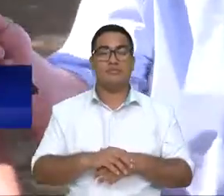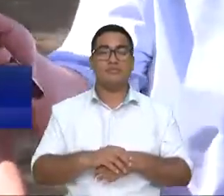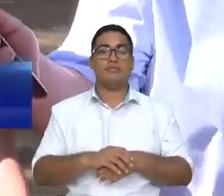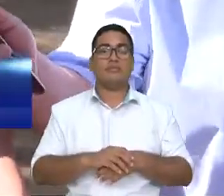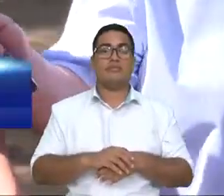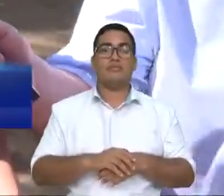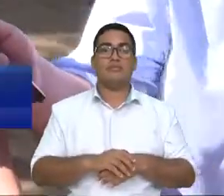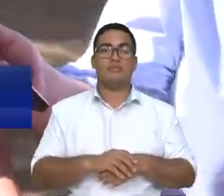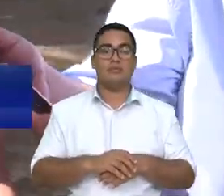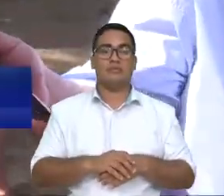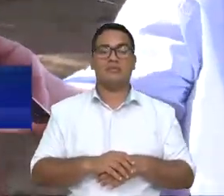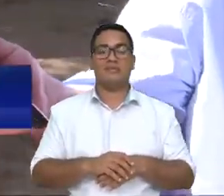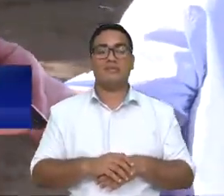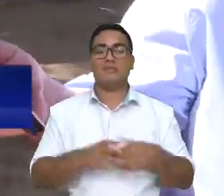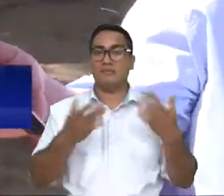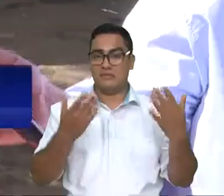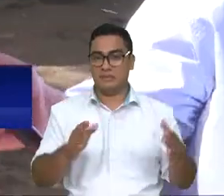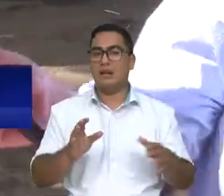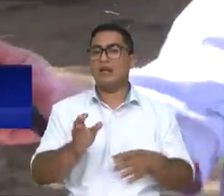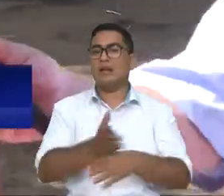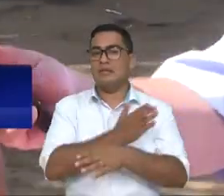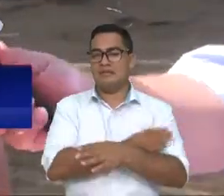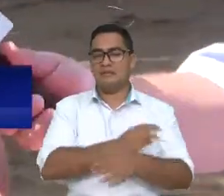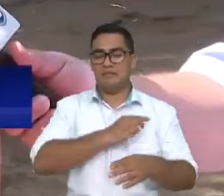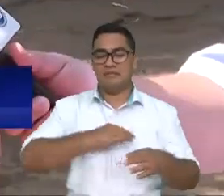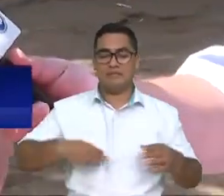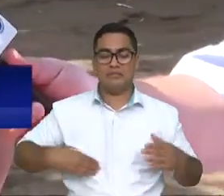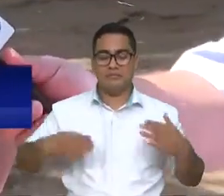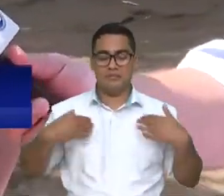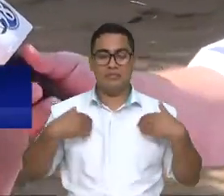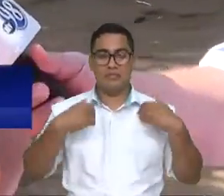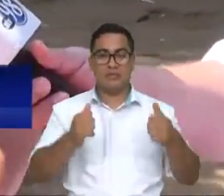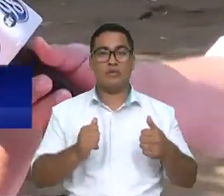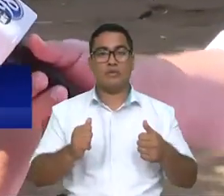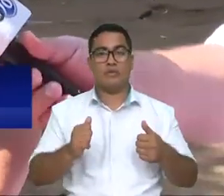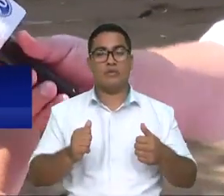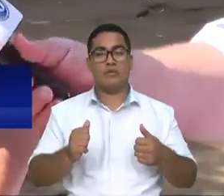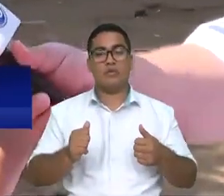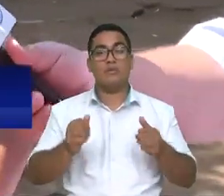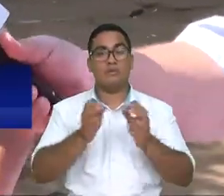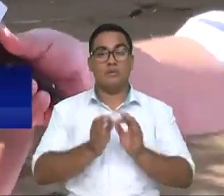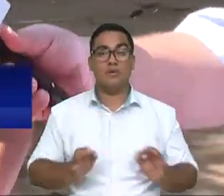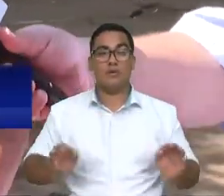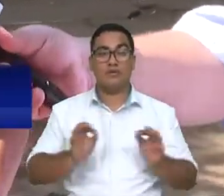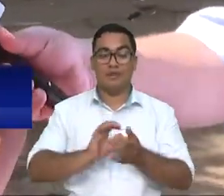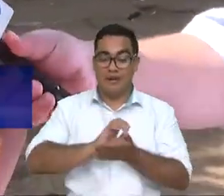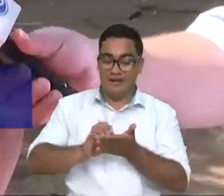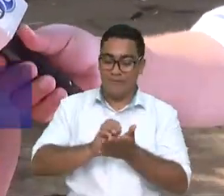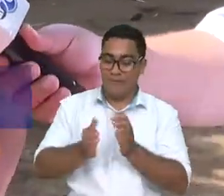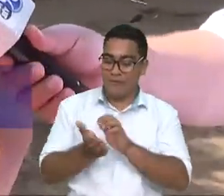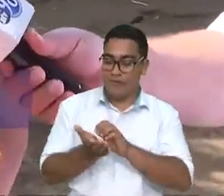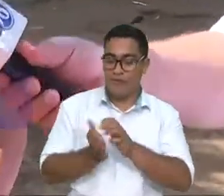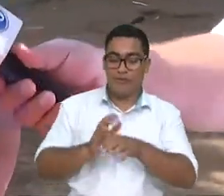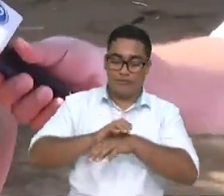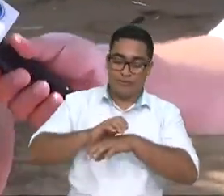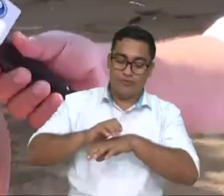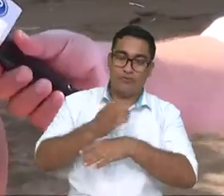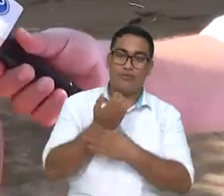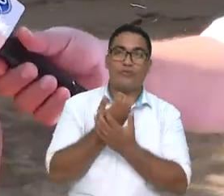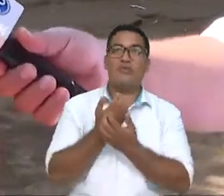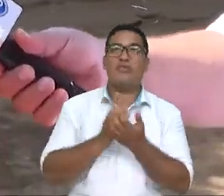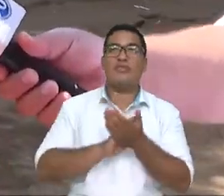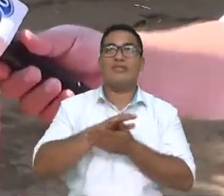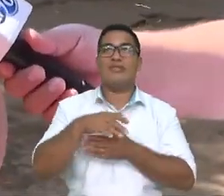la charla, los de Minsa el lunes nos dijeron que tenemos que echarlo bien jabón, tanto encima como